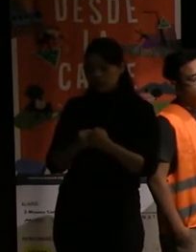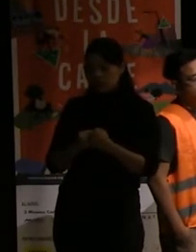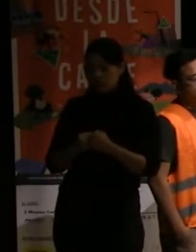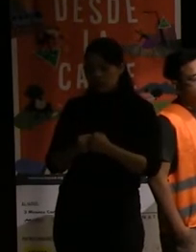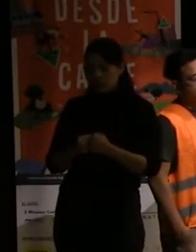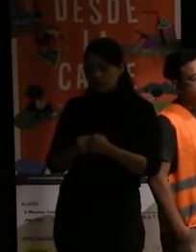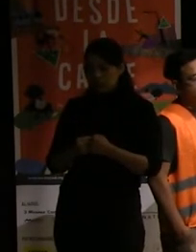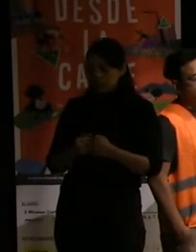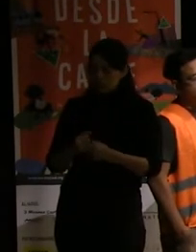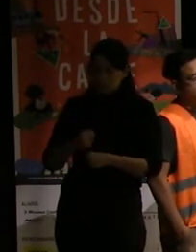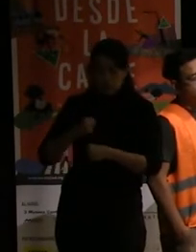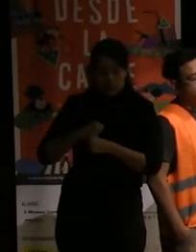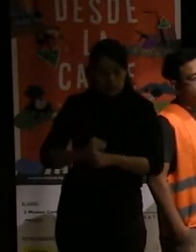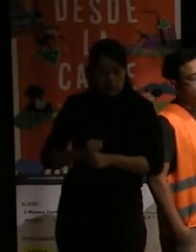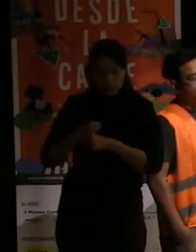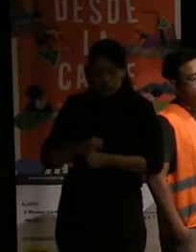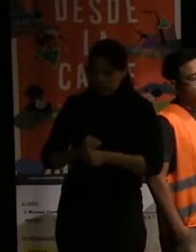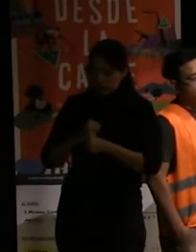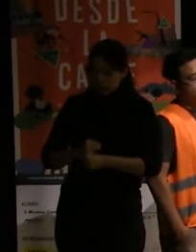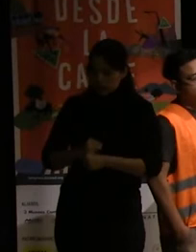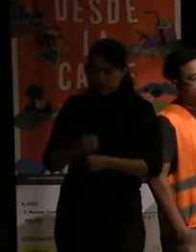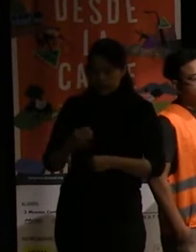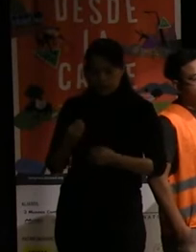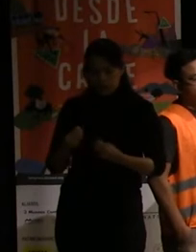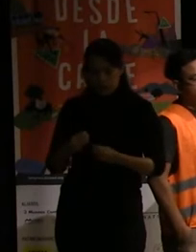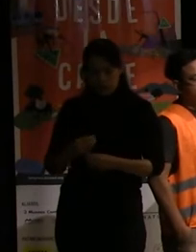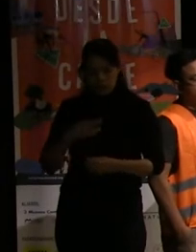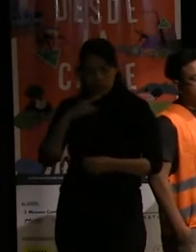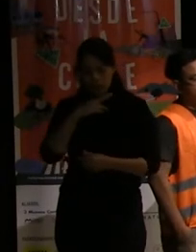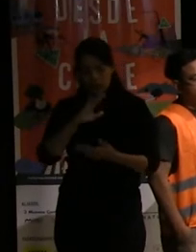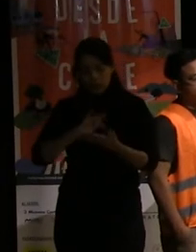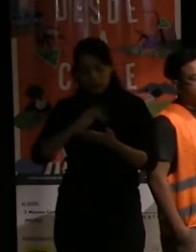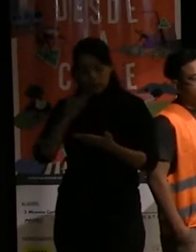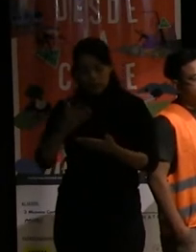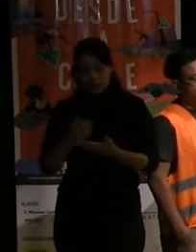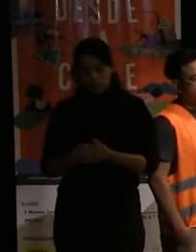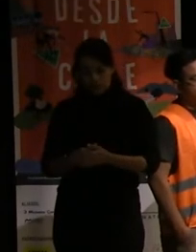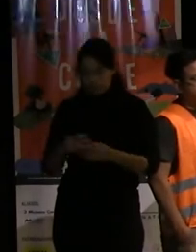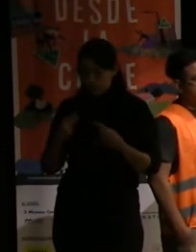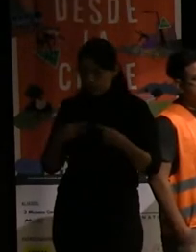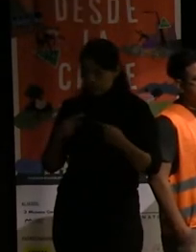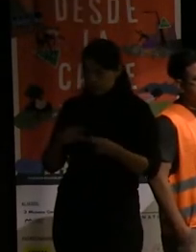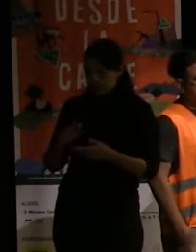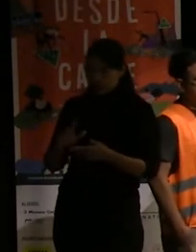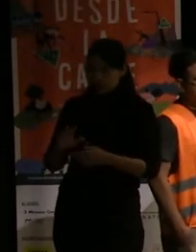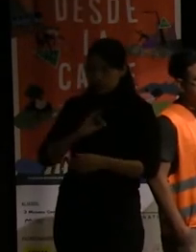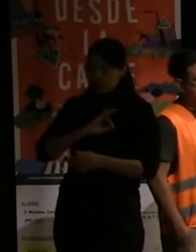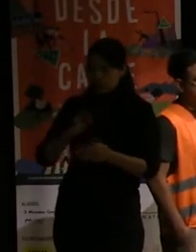lacerante no bueno rápidamente voy a agradecer a quienes también hicieron posible